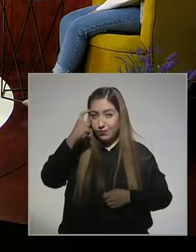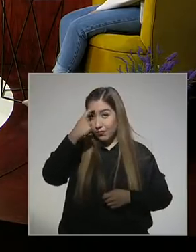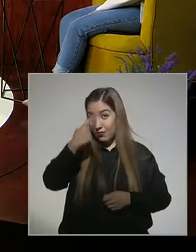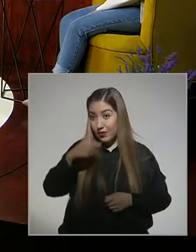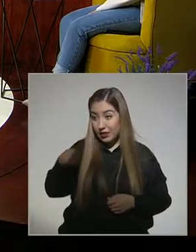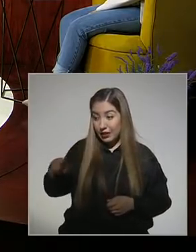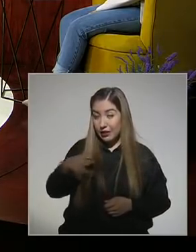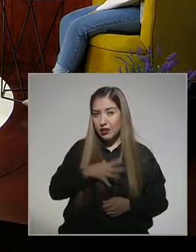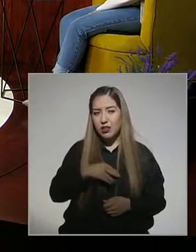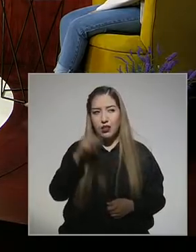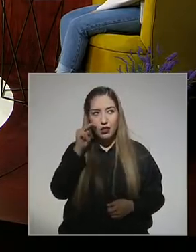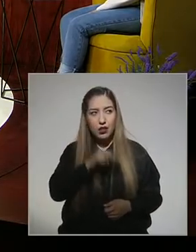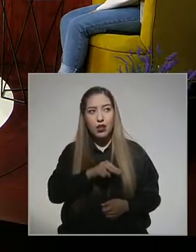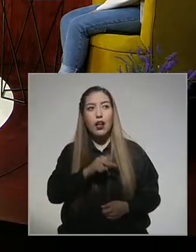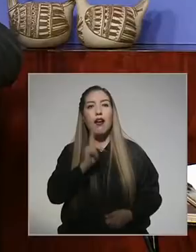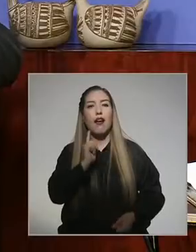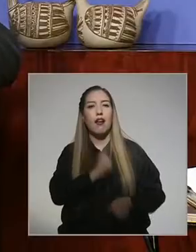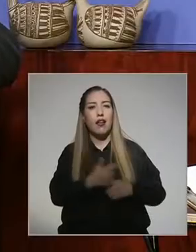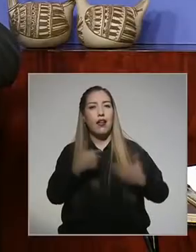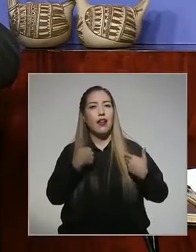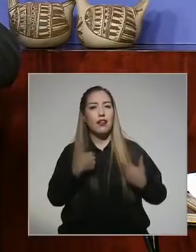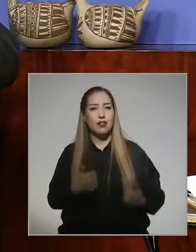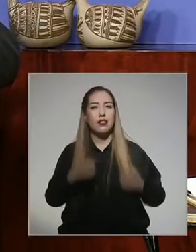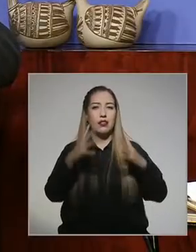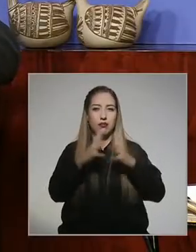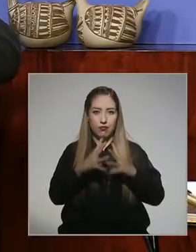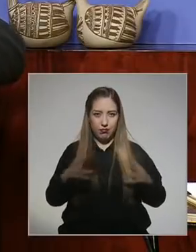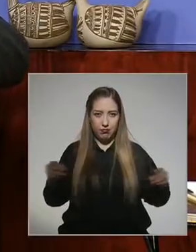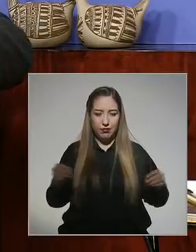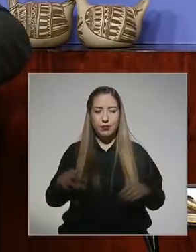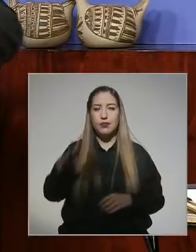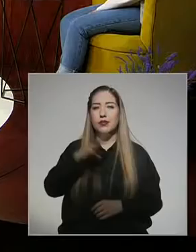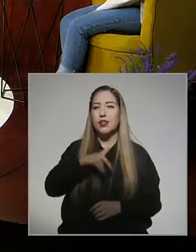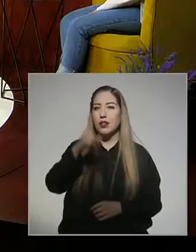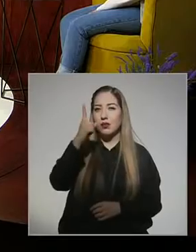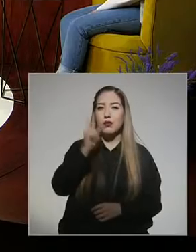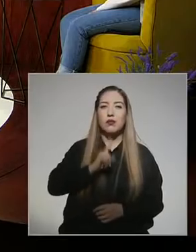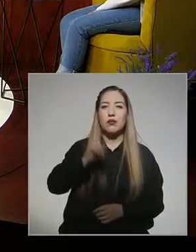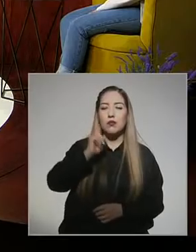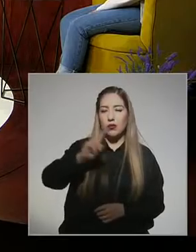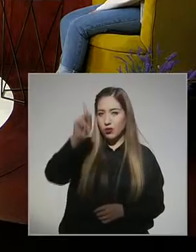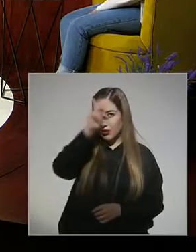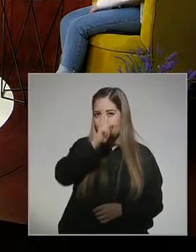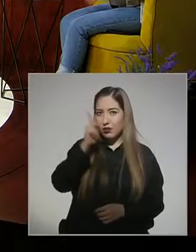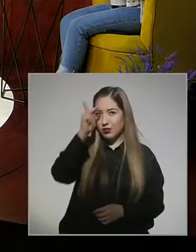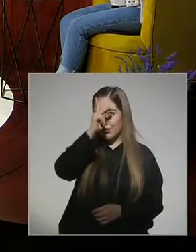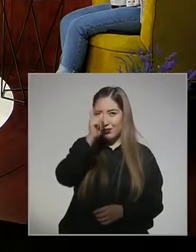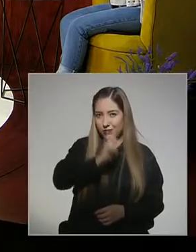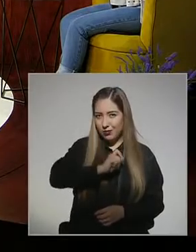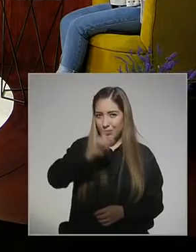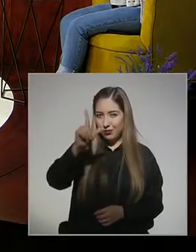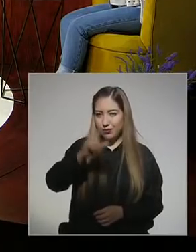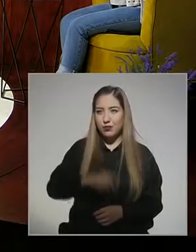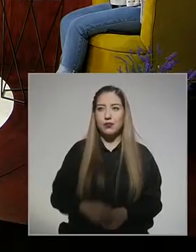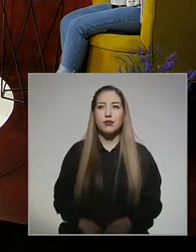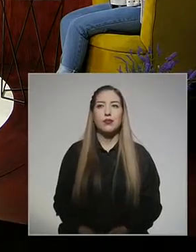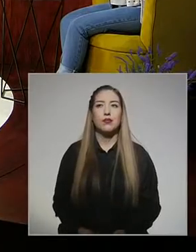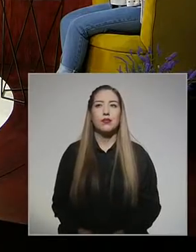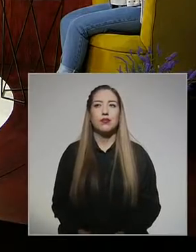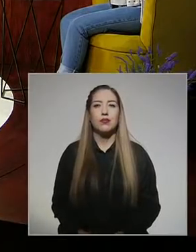sepa que hay otro camino. Chayo Busquets, que es una especialista, una psicóloga, menciona, y la cito como